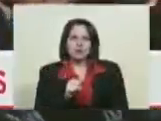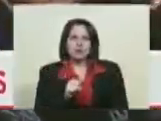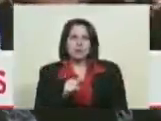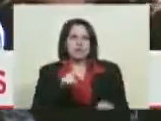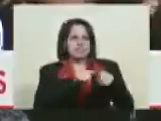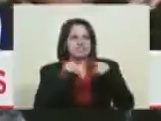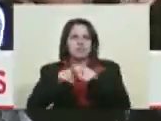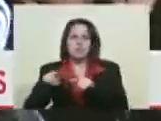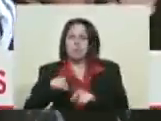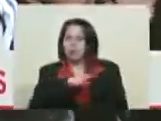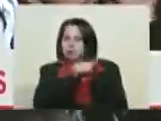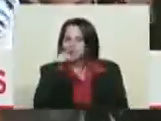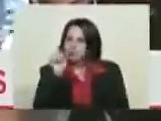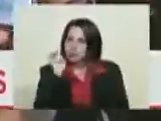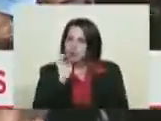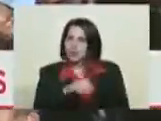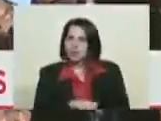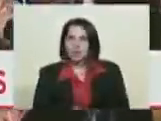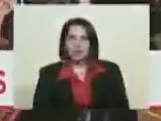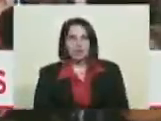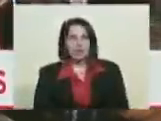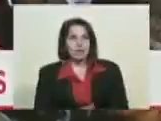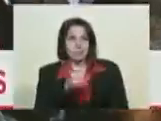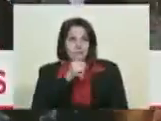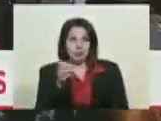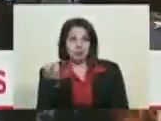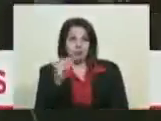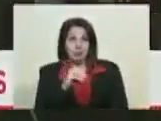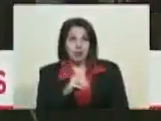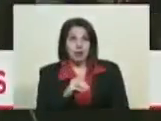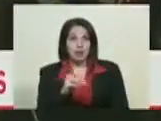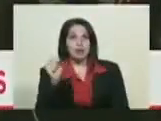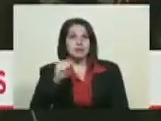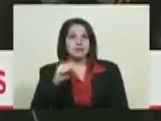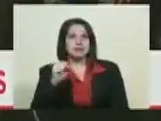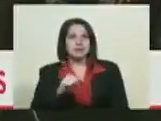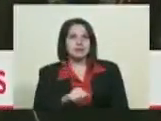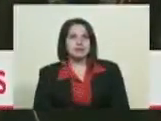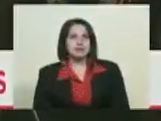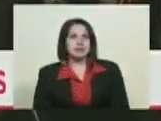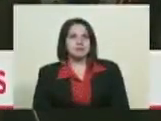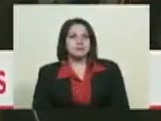Chismosos son ustedes, ¿vale? ¿Le pregunto más?